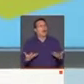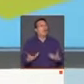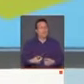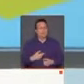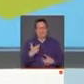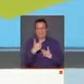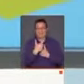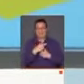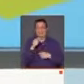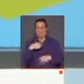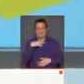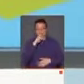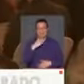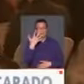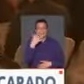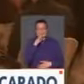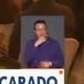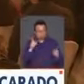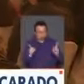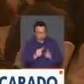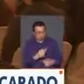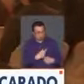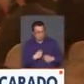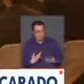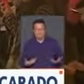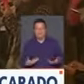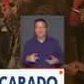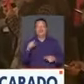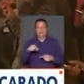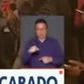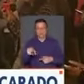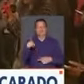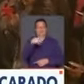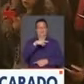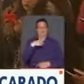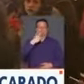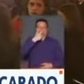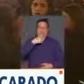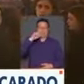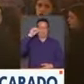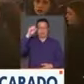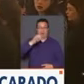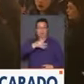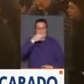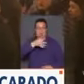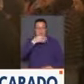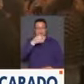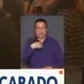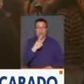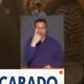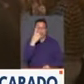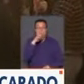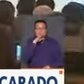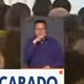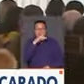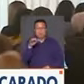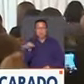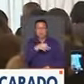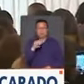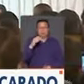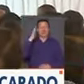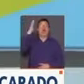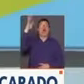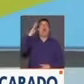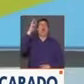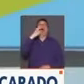Aparte que me dejó como 5 minutos nomás. Así, llegaba el turno del mandatario que no alcanzó a hablar ni un minuto cuando gritos interrumpieron